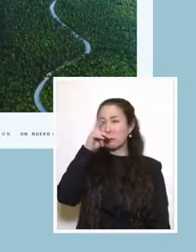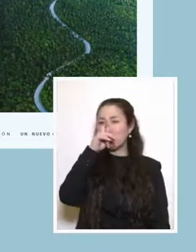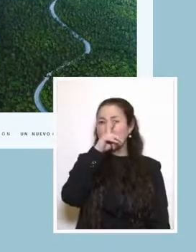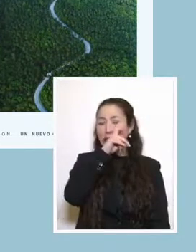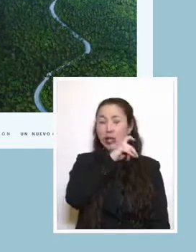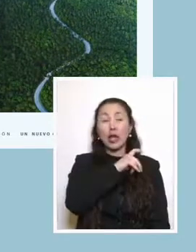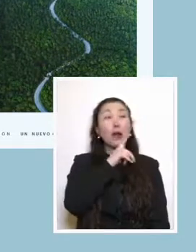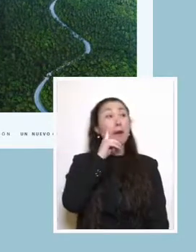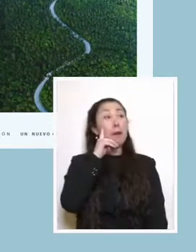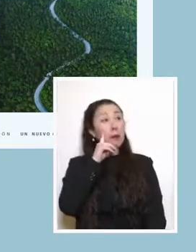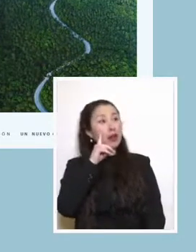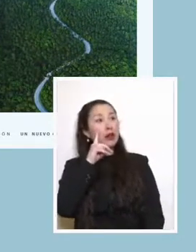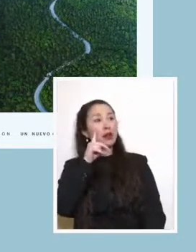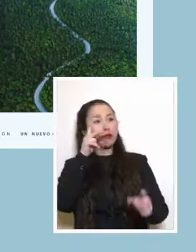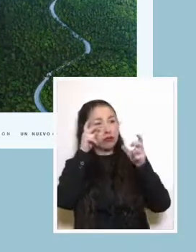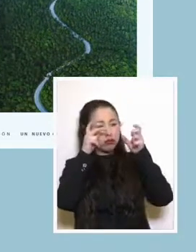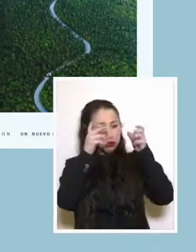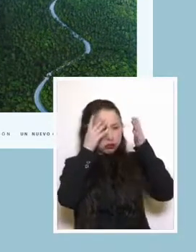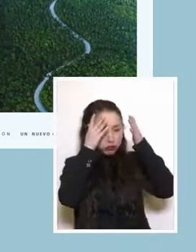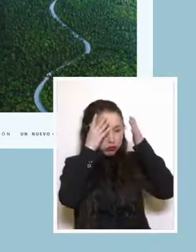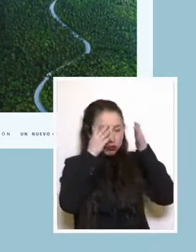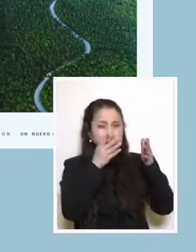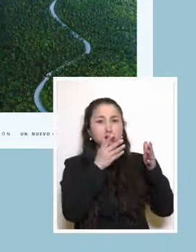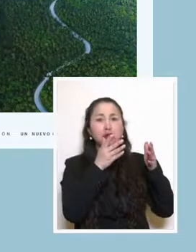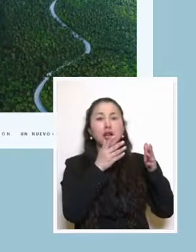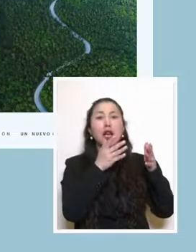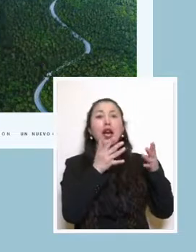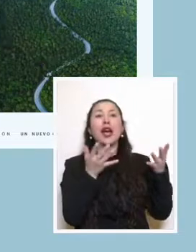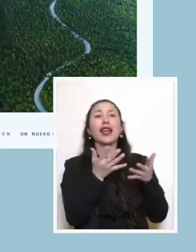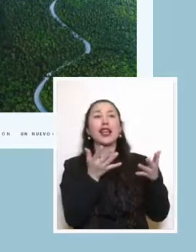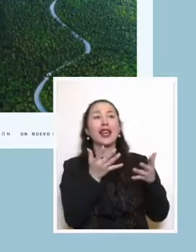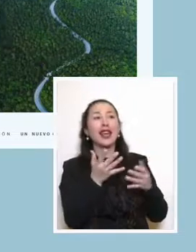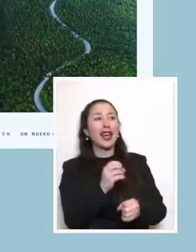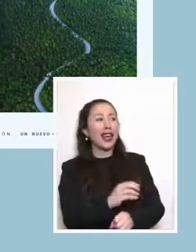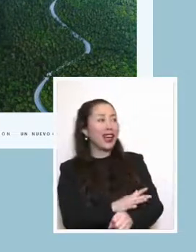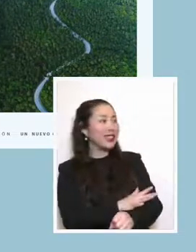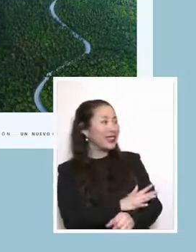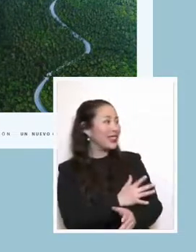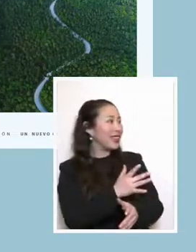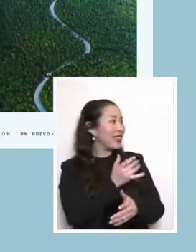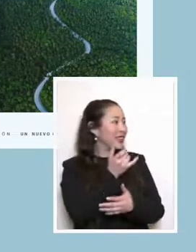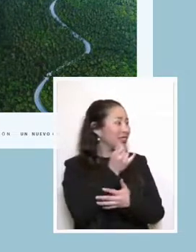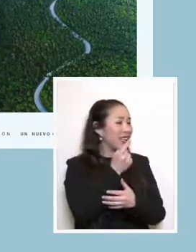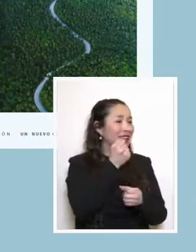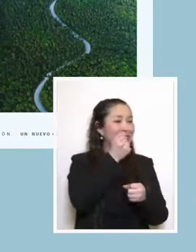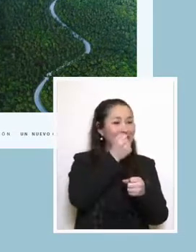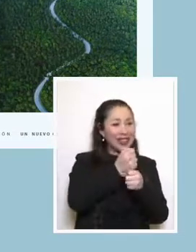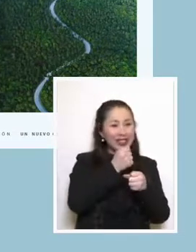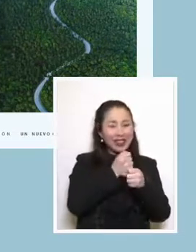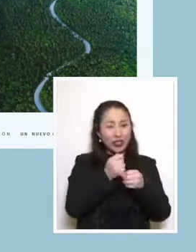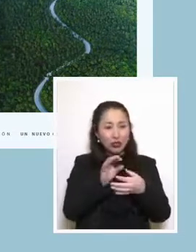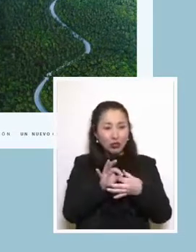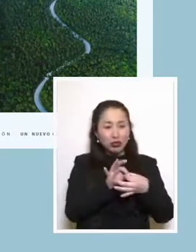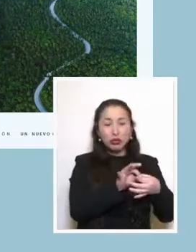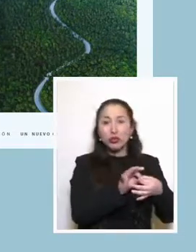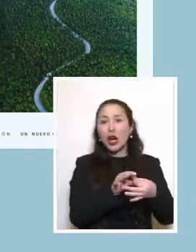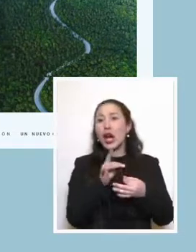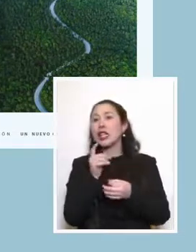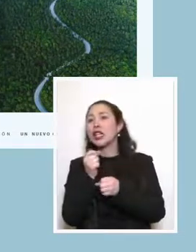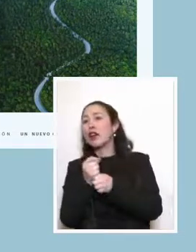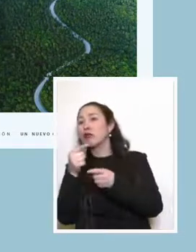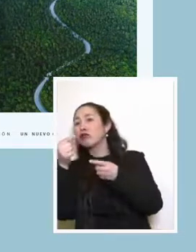presta más atención al sentido del trabajo y a los trabajos que tienen importancia.